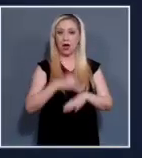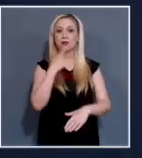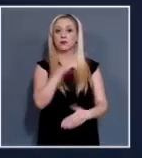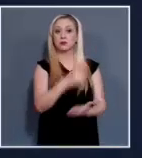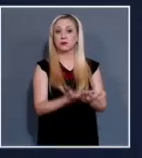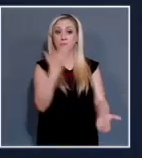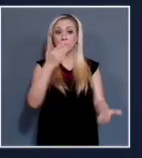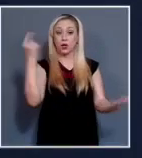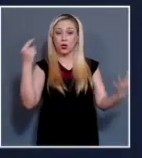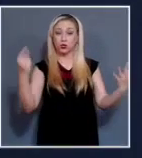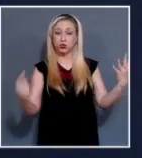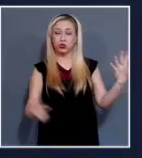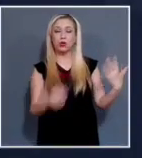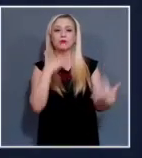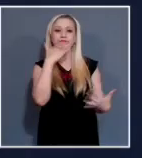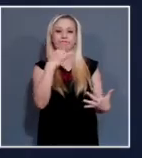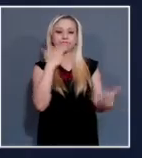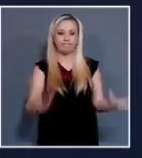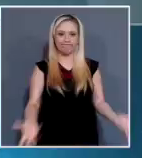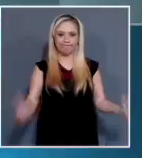corrupción durante su gobierno.